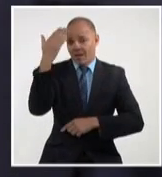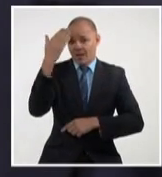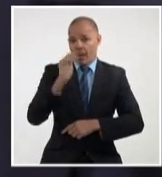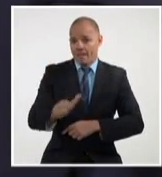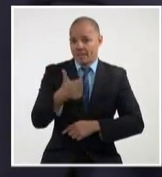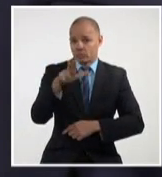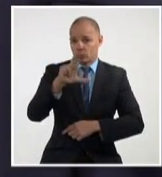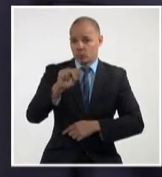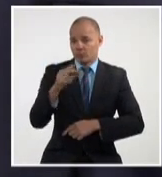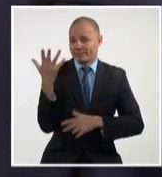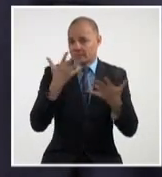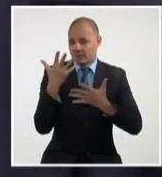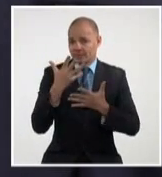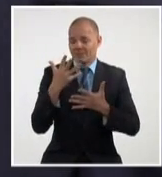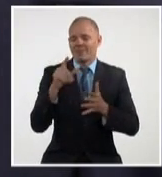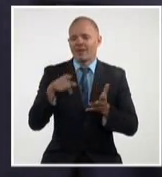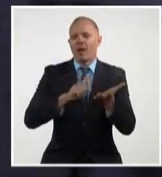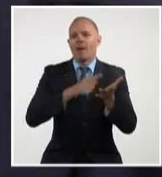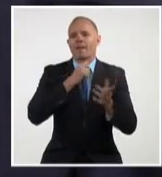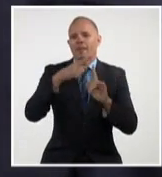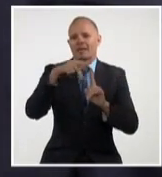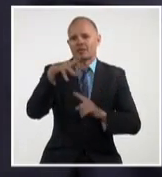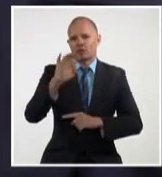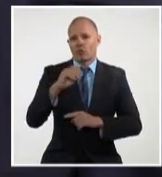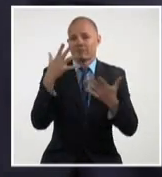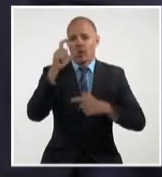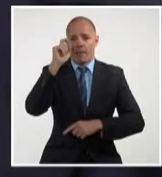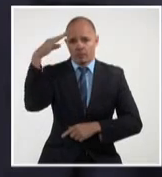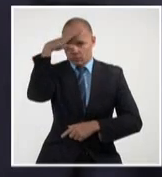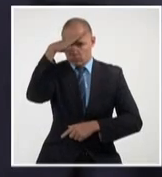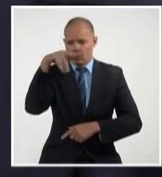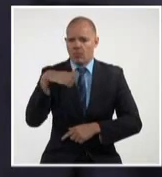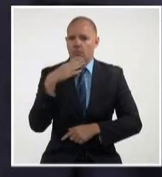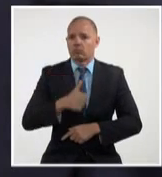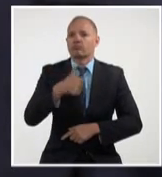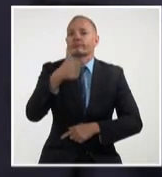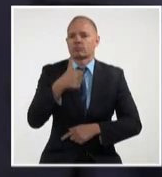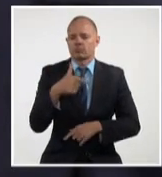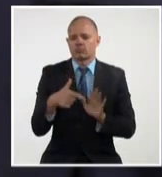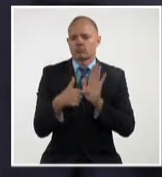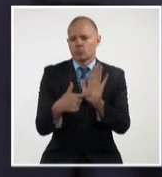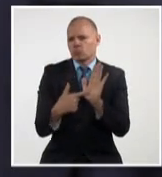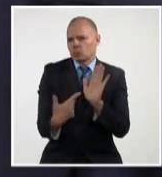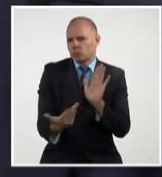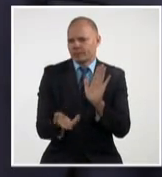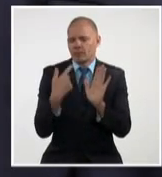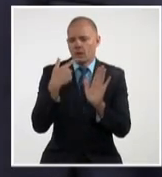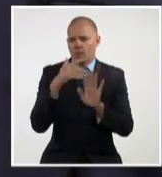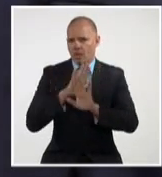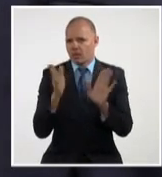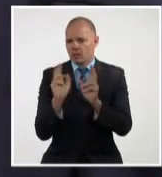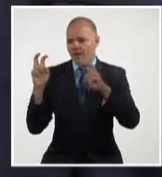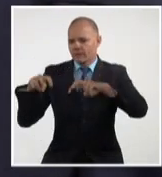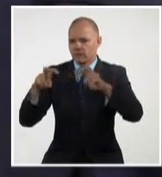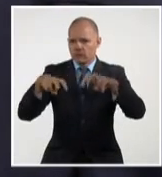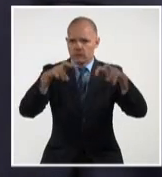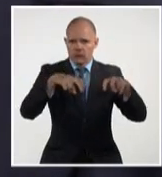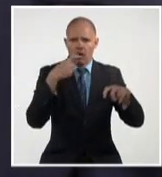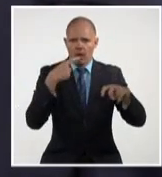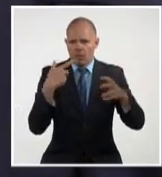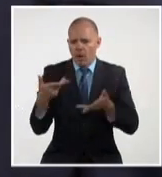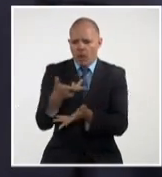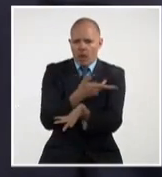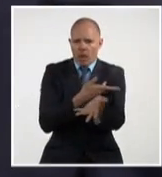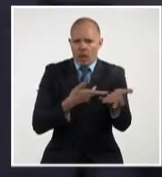muy coherente al presentar una simultaneidad de diálogo con diferentes actores